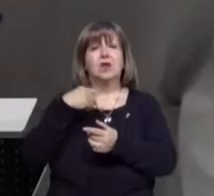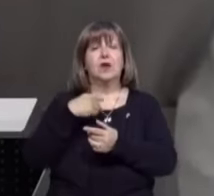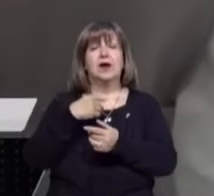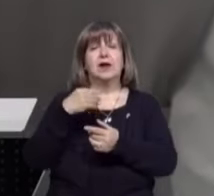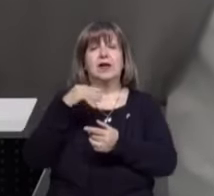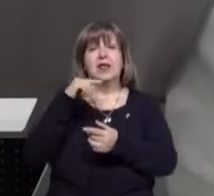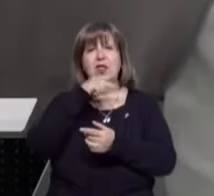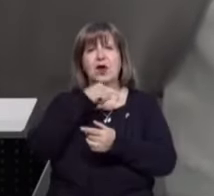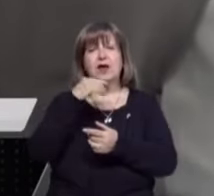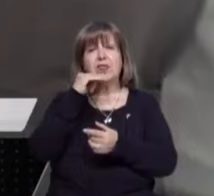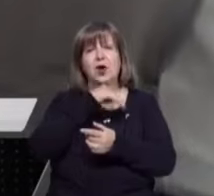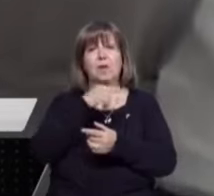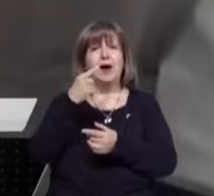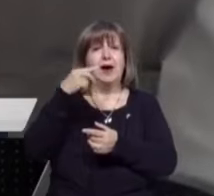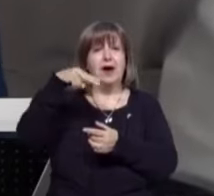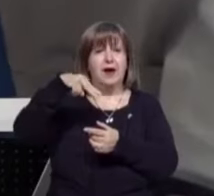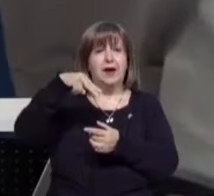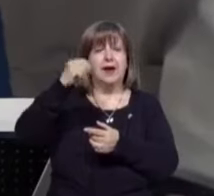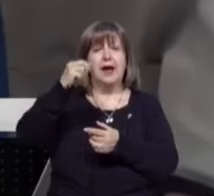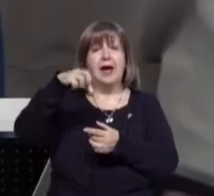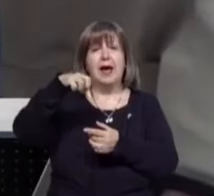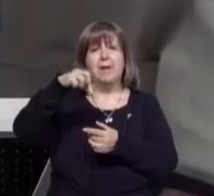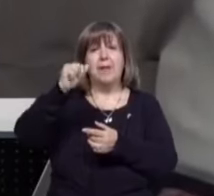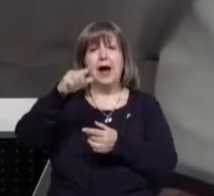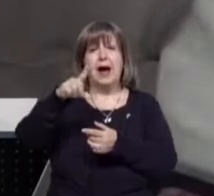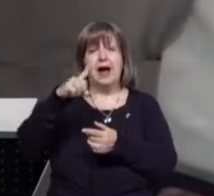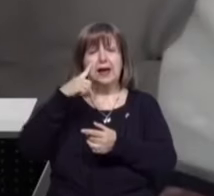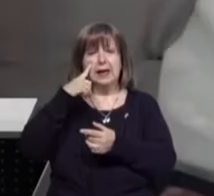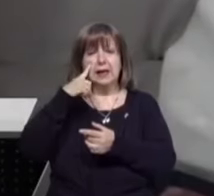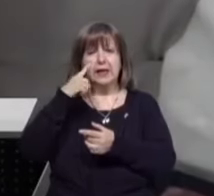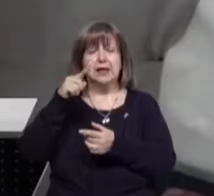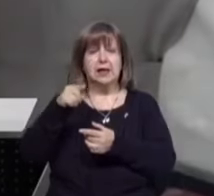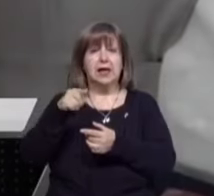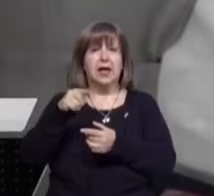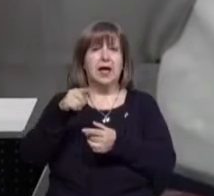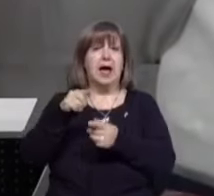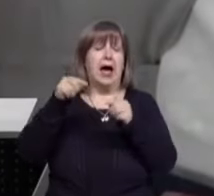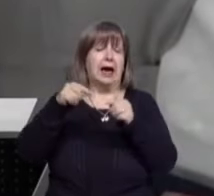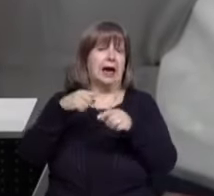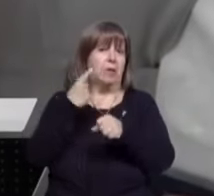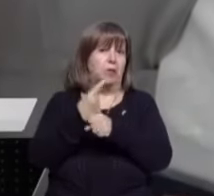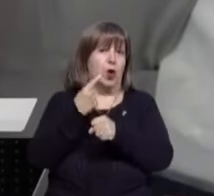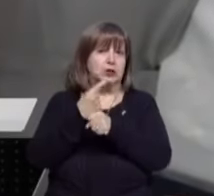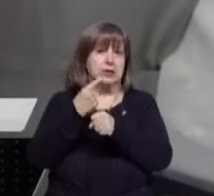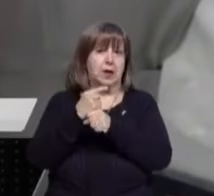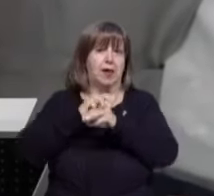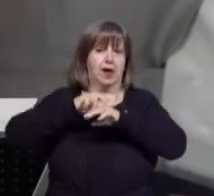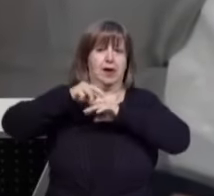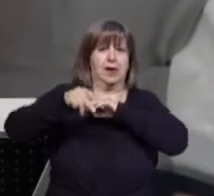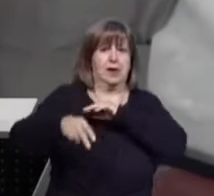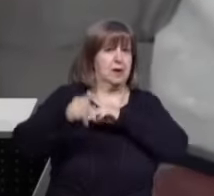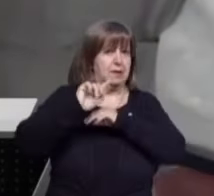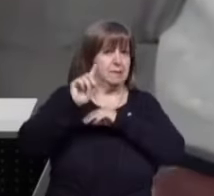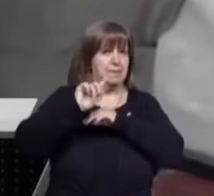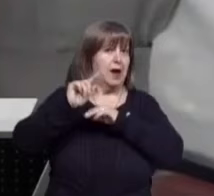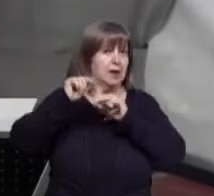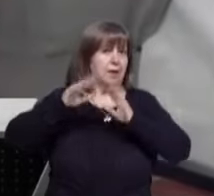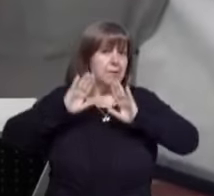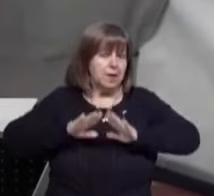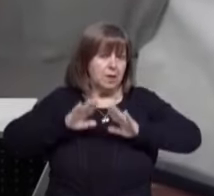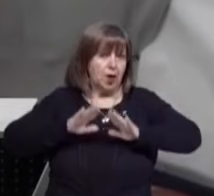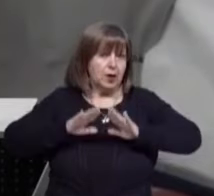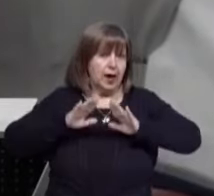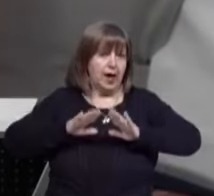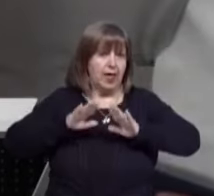la verdad que es bastante crudo estar acá y no poder bajar, no es como a Aconcagua, que podés bajar y ya tenés a la familia ahí cerquita. Cuesta